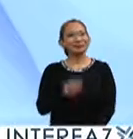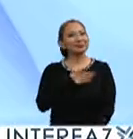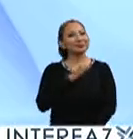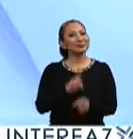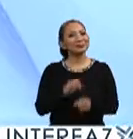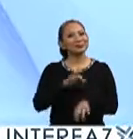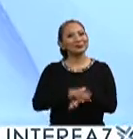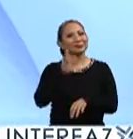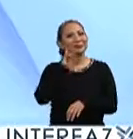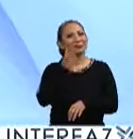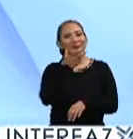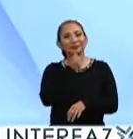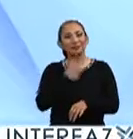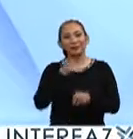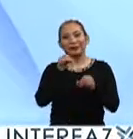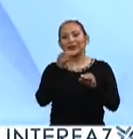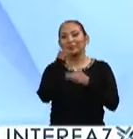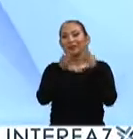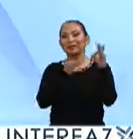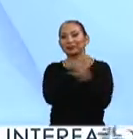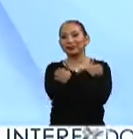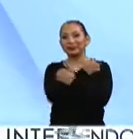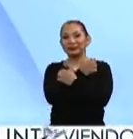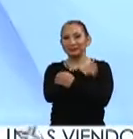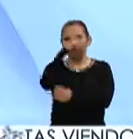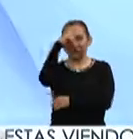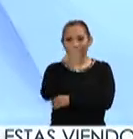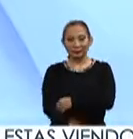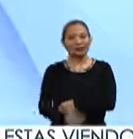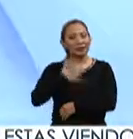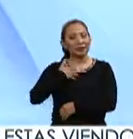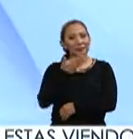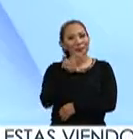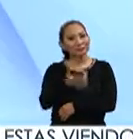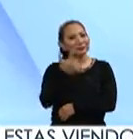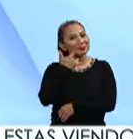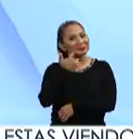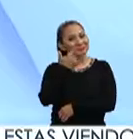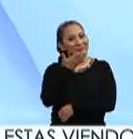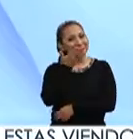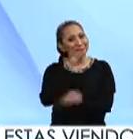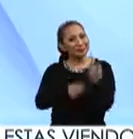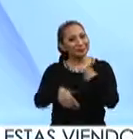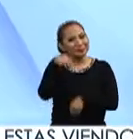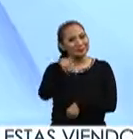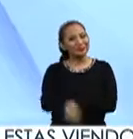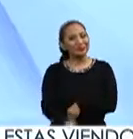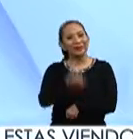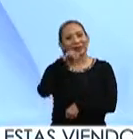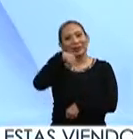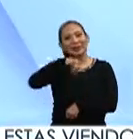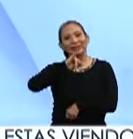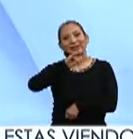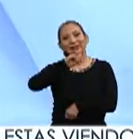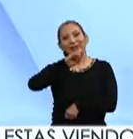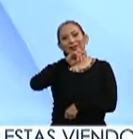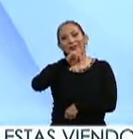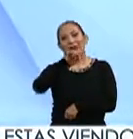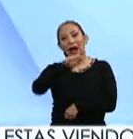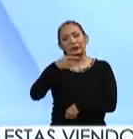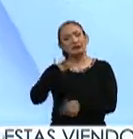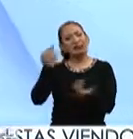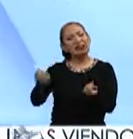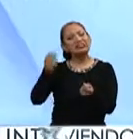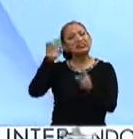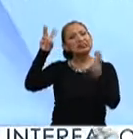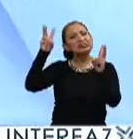Muy buenos días, amigos y amigas de la Agencia Informativa de Educación de México. Les damos la más cordial bienvenida a Interfaz, el programa que